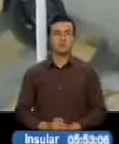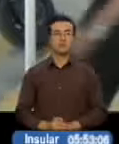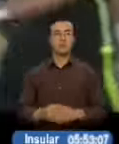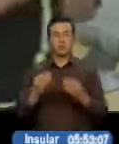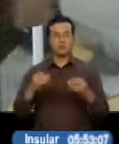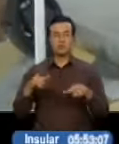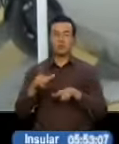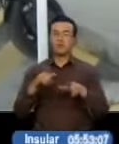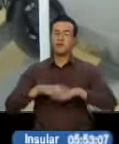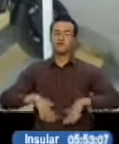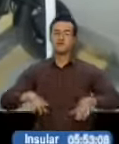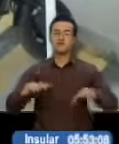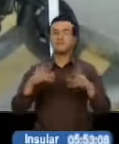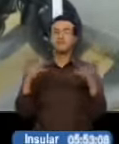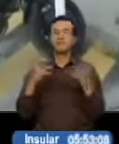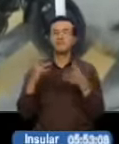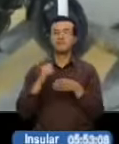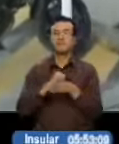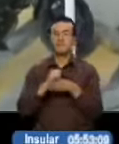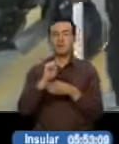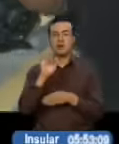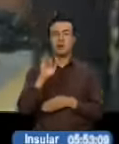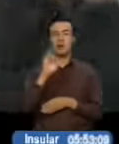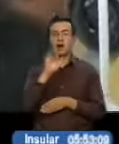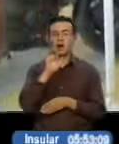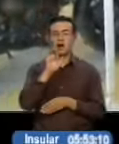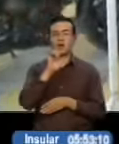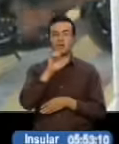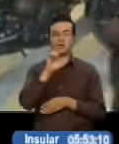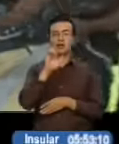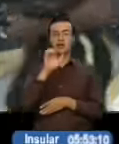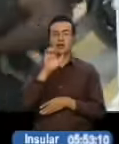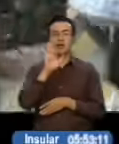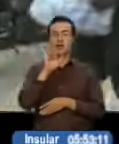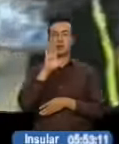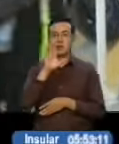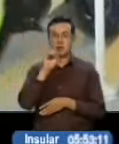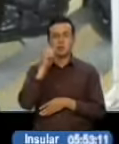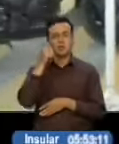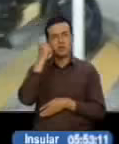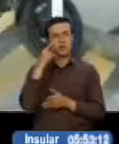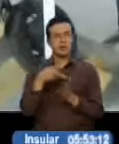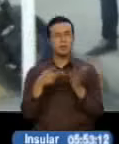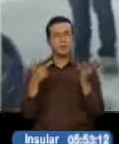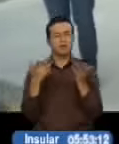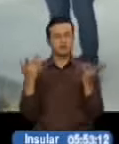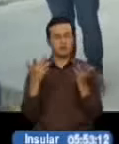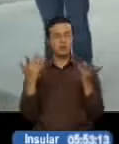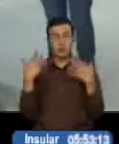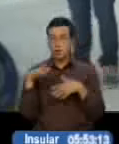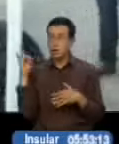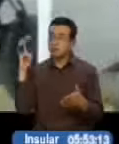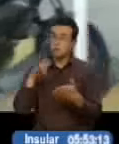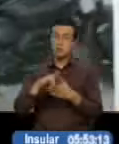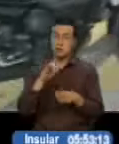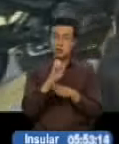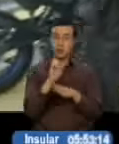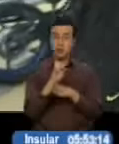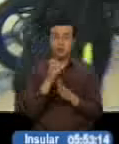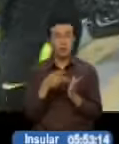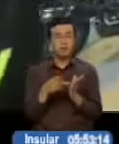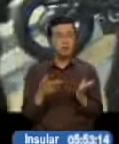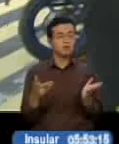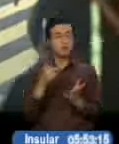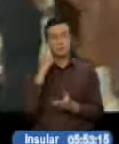concentración de el Atlético Nacional. Lo sucedido ayer, luego de la llegada del equipo de Reinaldo Rueda hasta la capital